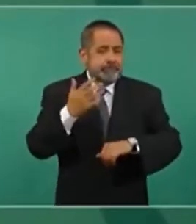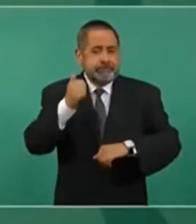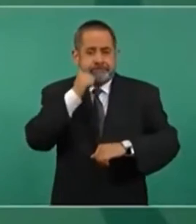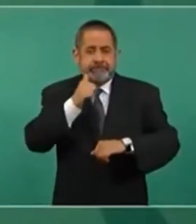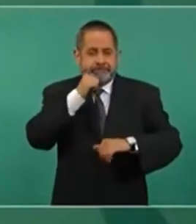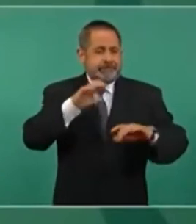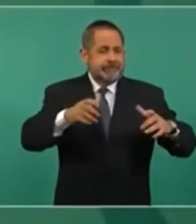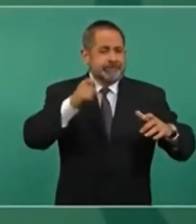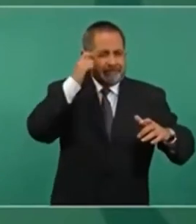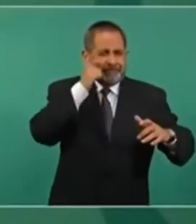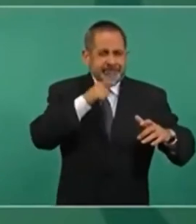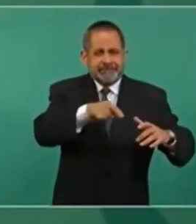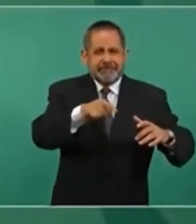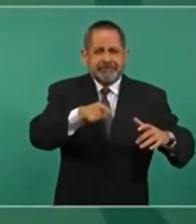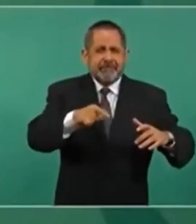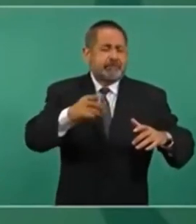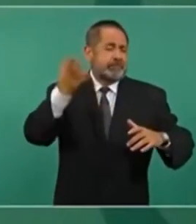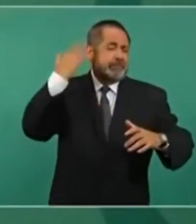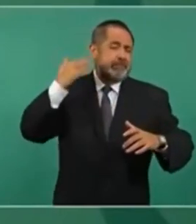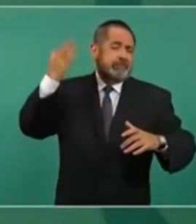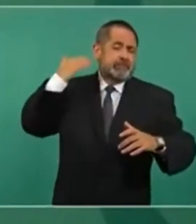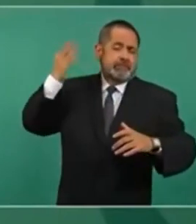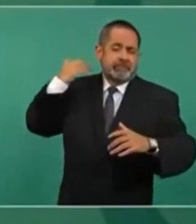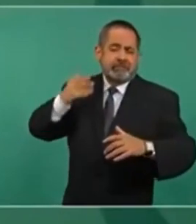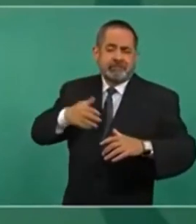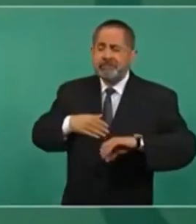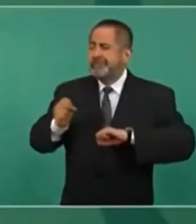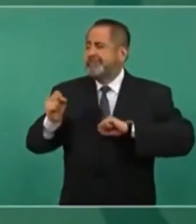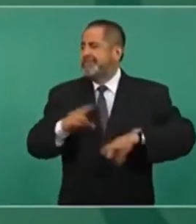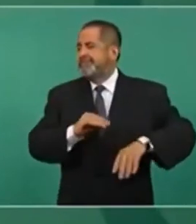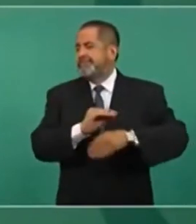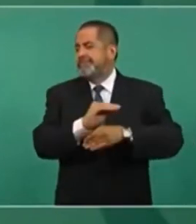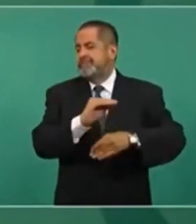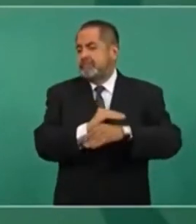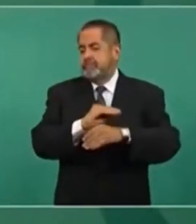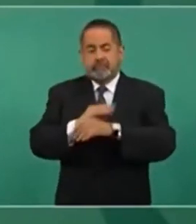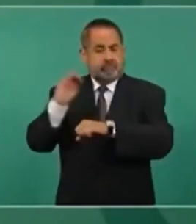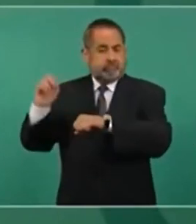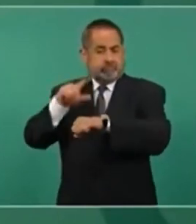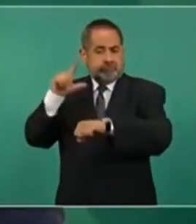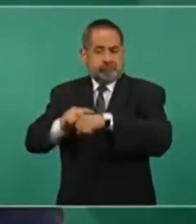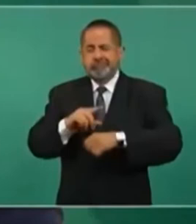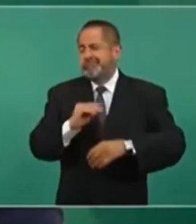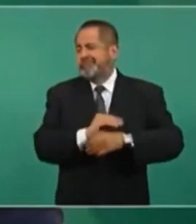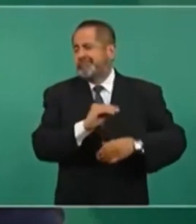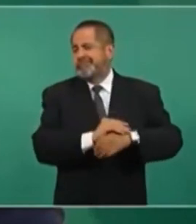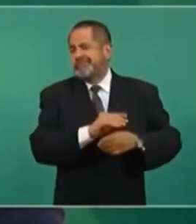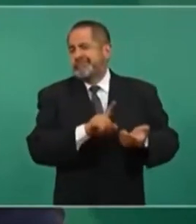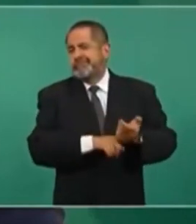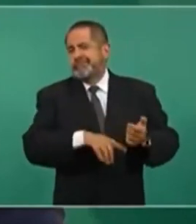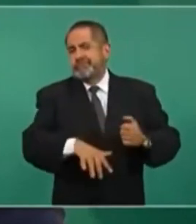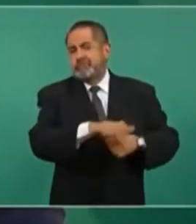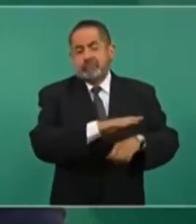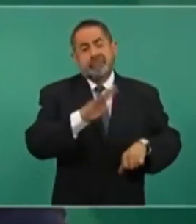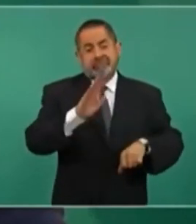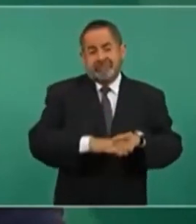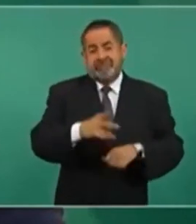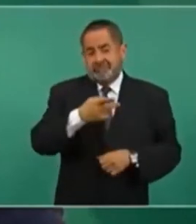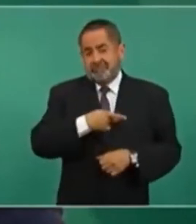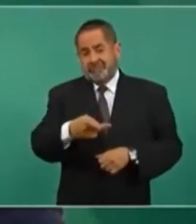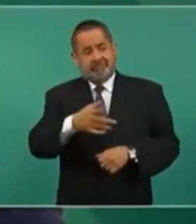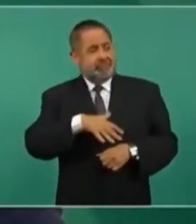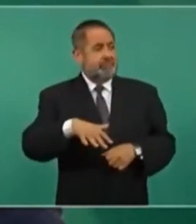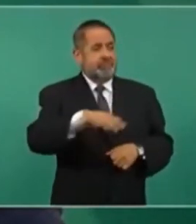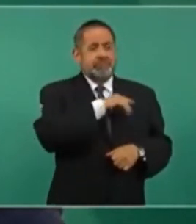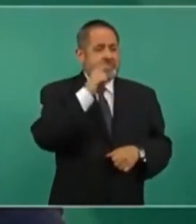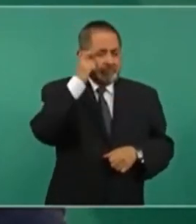Usted ya vio y escuchó. En la 4T participarán servidores públicos y exgobernadores que no son de Morena. Y en los próximos días AMLO